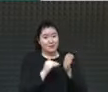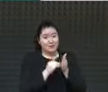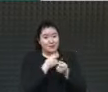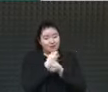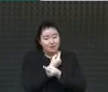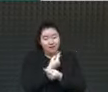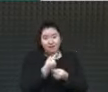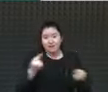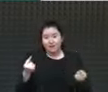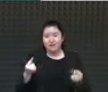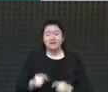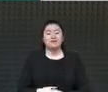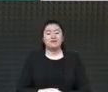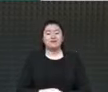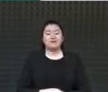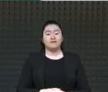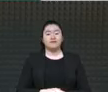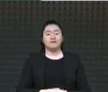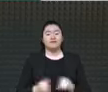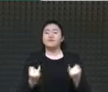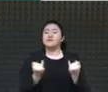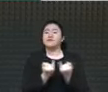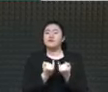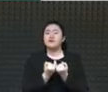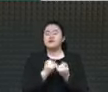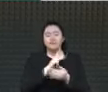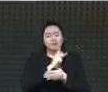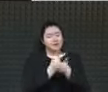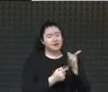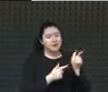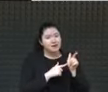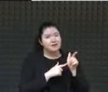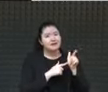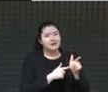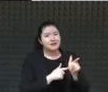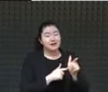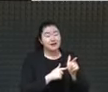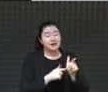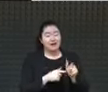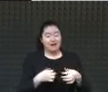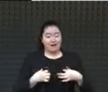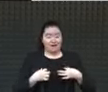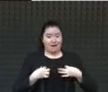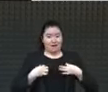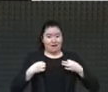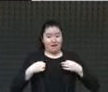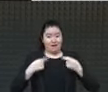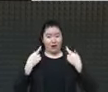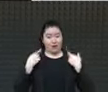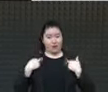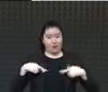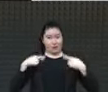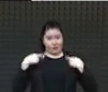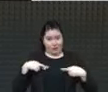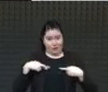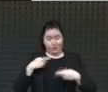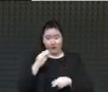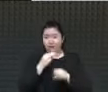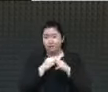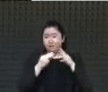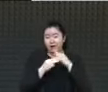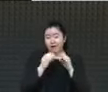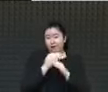continúa, por supuesto, es el de útiles y uniformes escolares gratuitos. Durante 2019 se destinó el doble